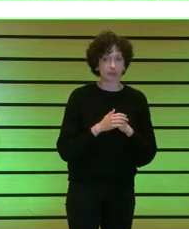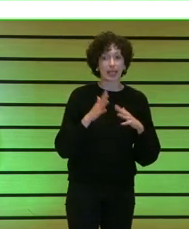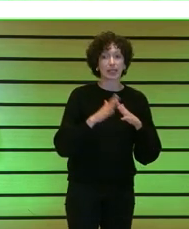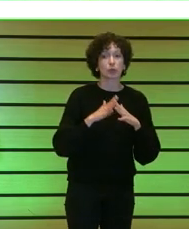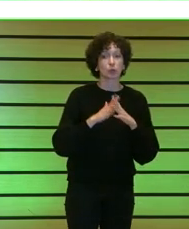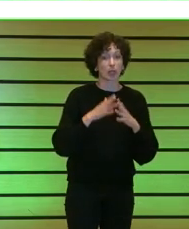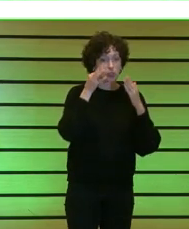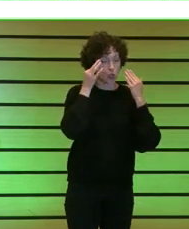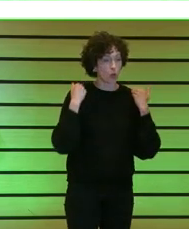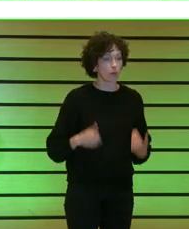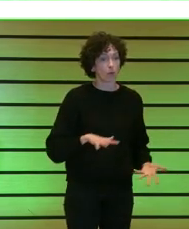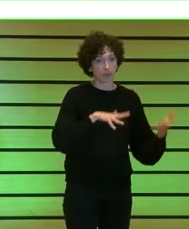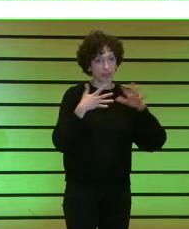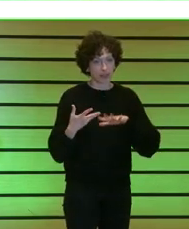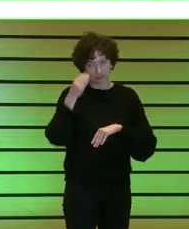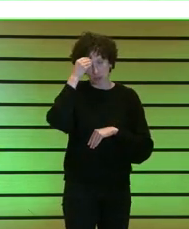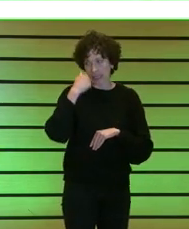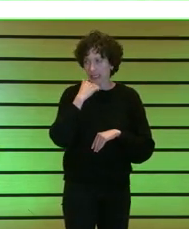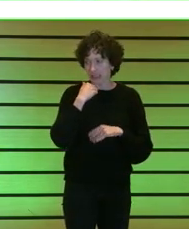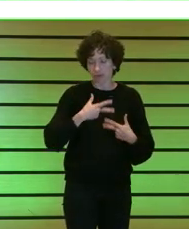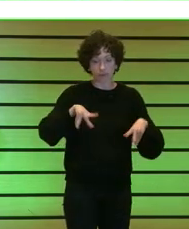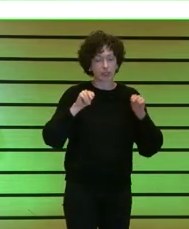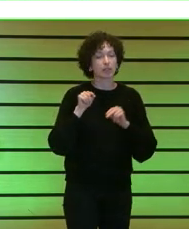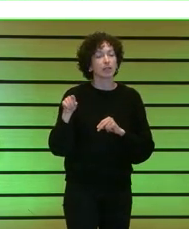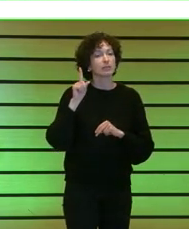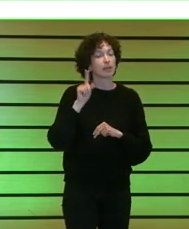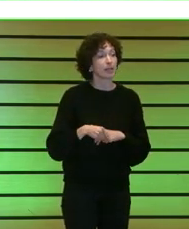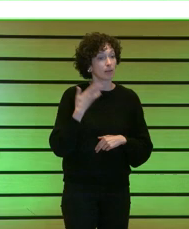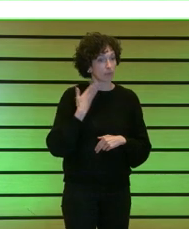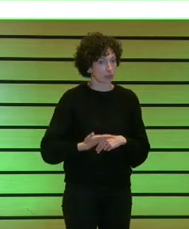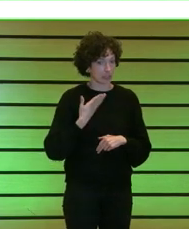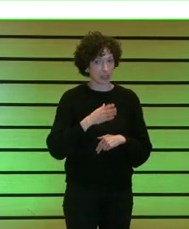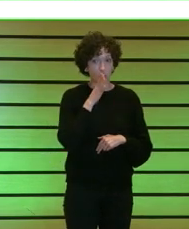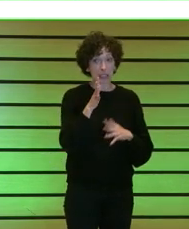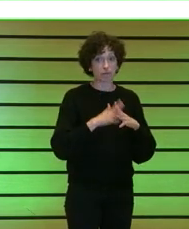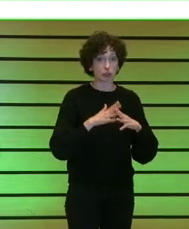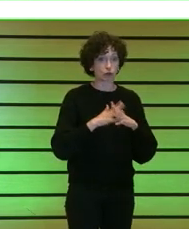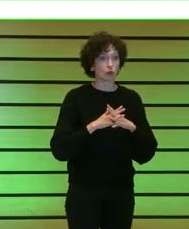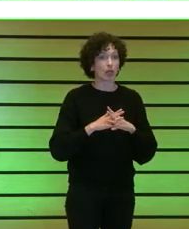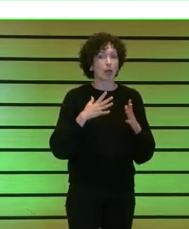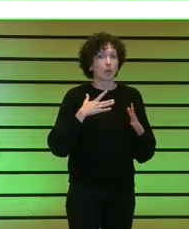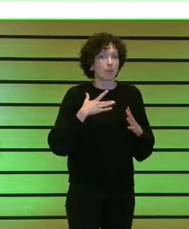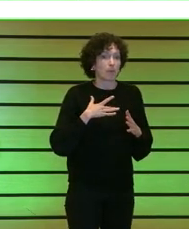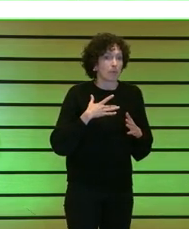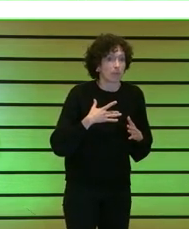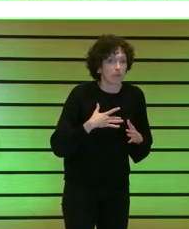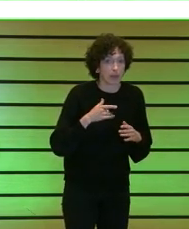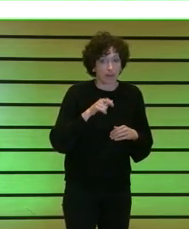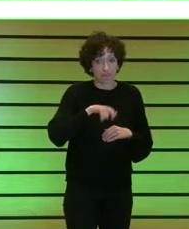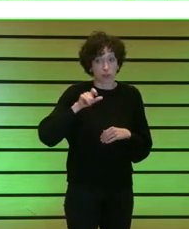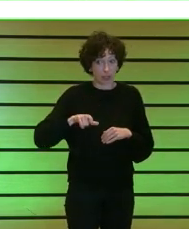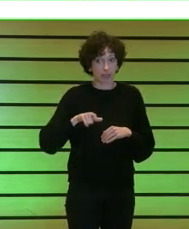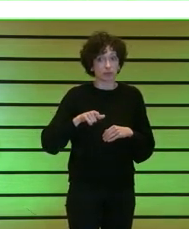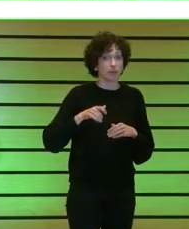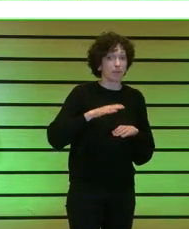humanizadas y yo creo que ya estoy terminando Bueno pues también son relevantes las infraestructuras pueden estar las personas al servicio de los lugares o